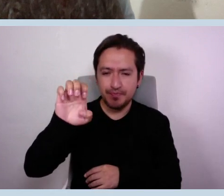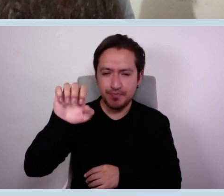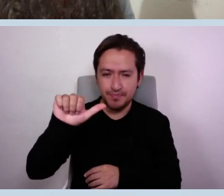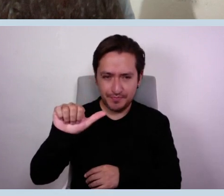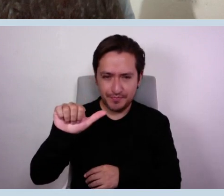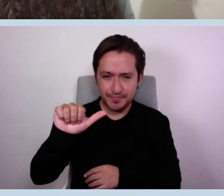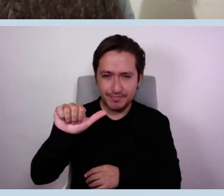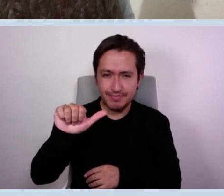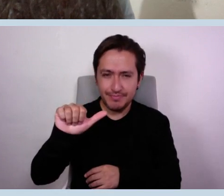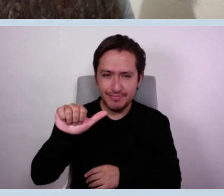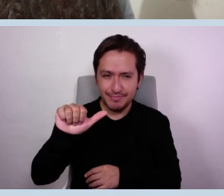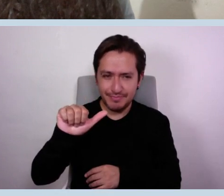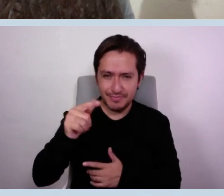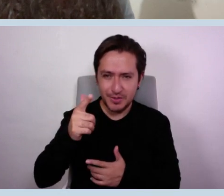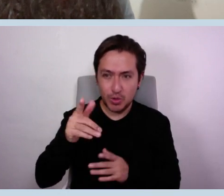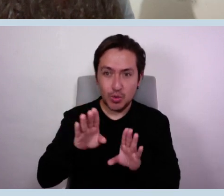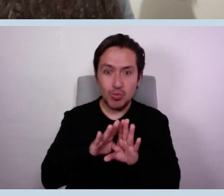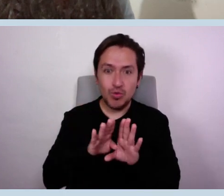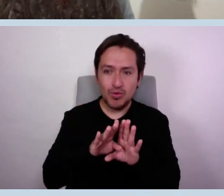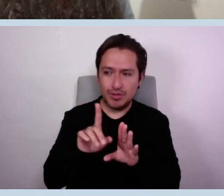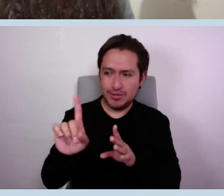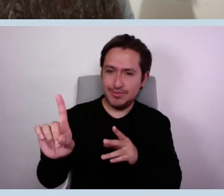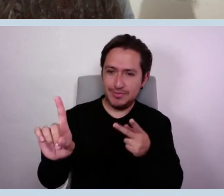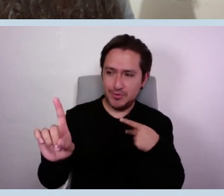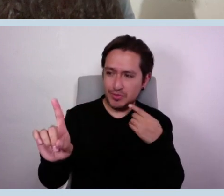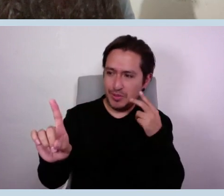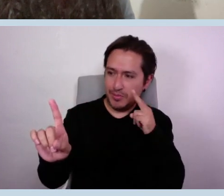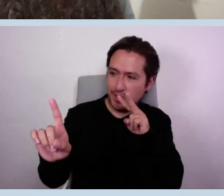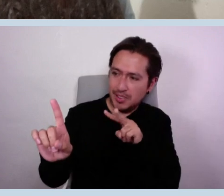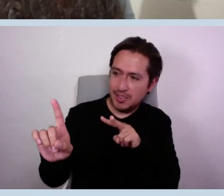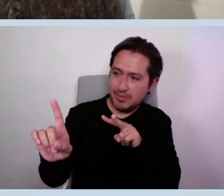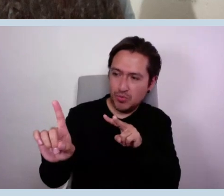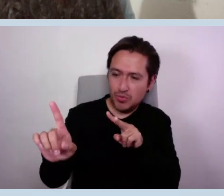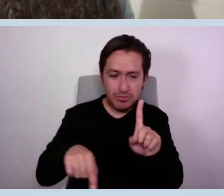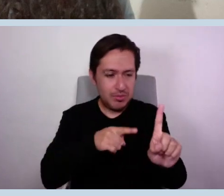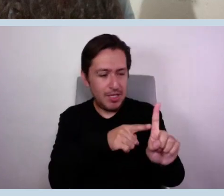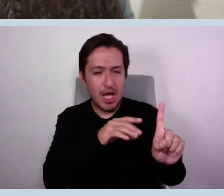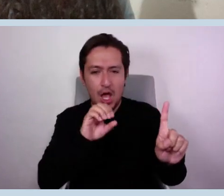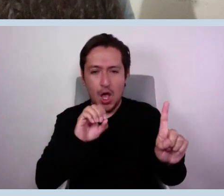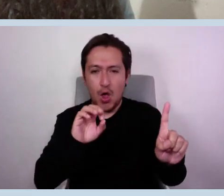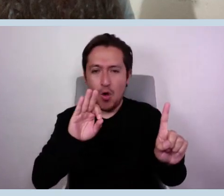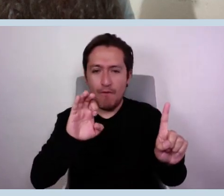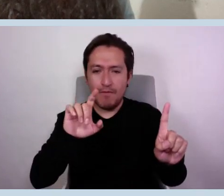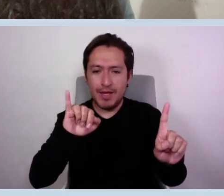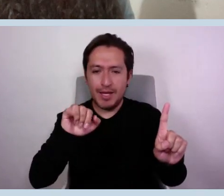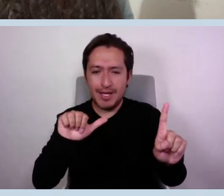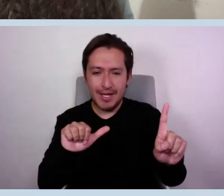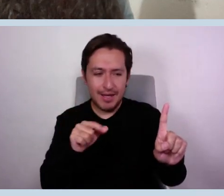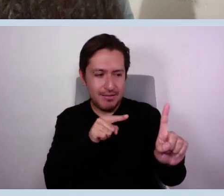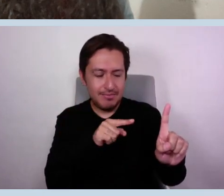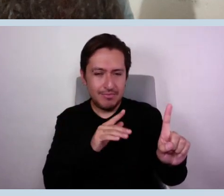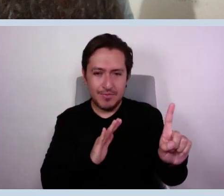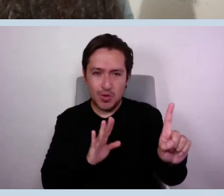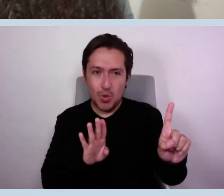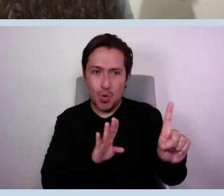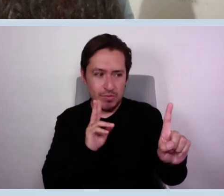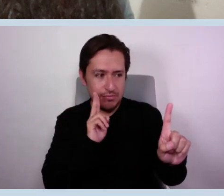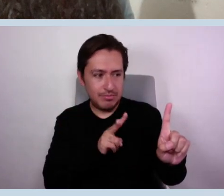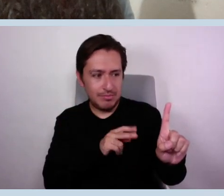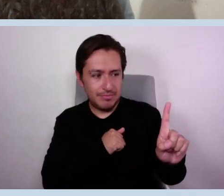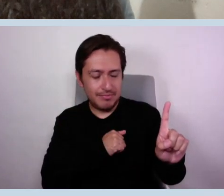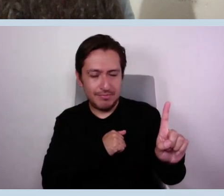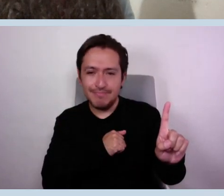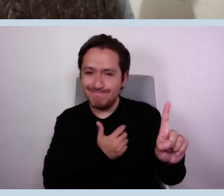medea cómo vemos a Ofelia o o o eso justo la la